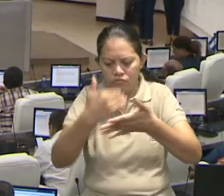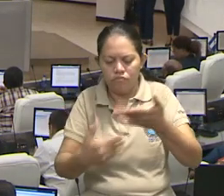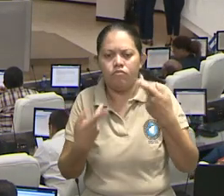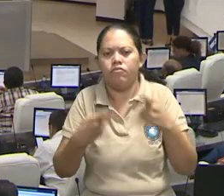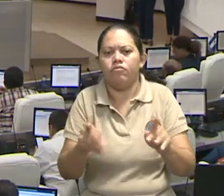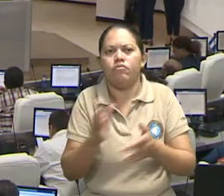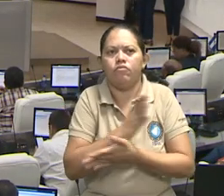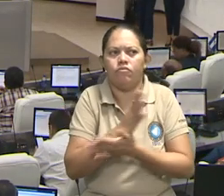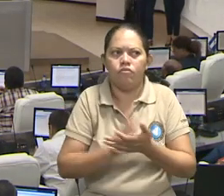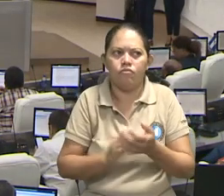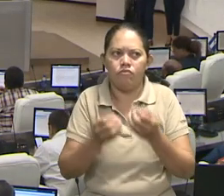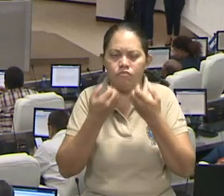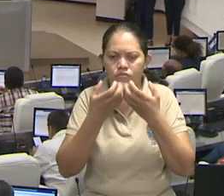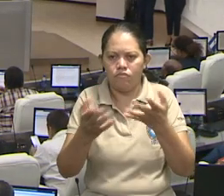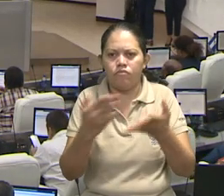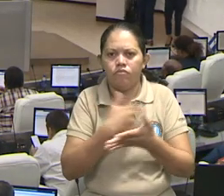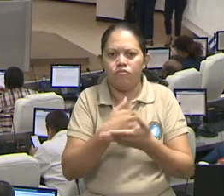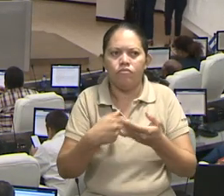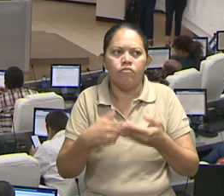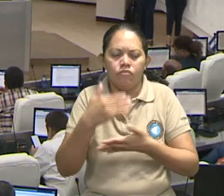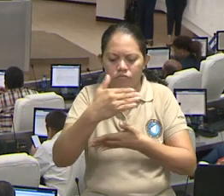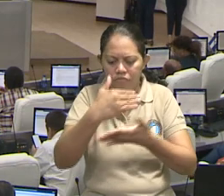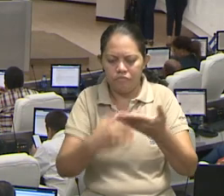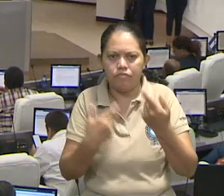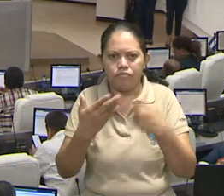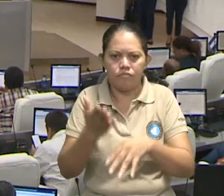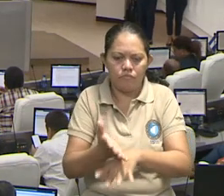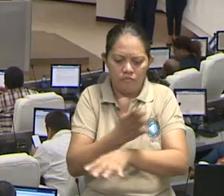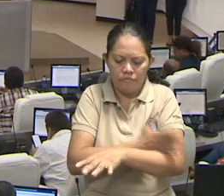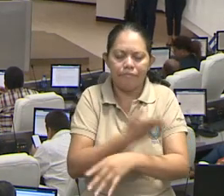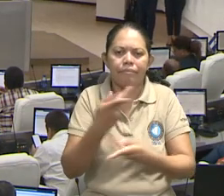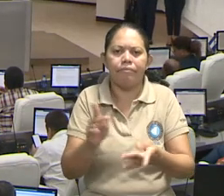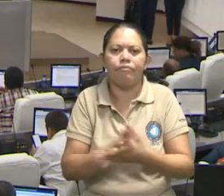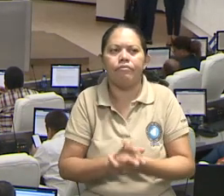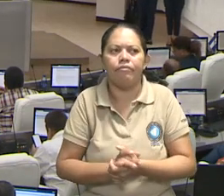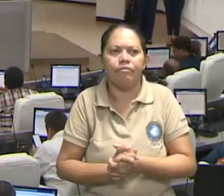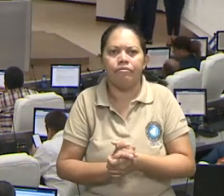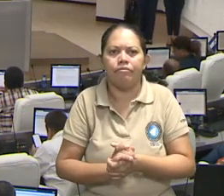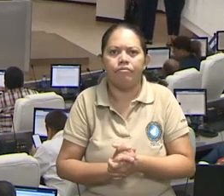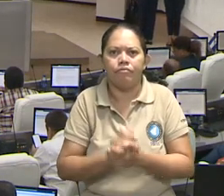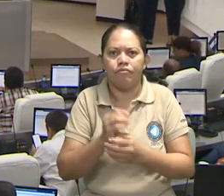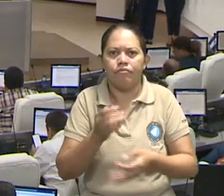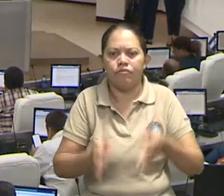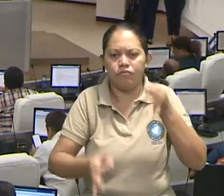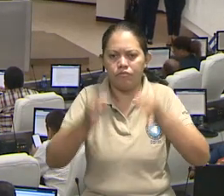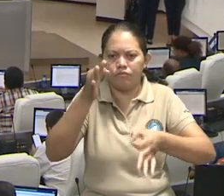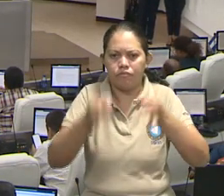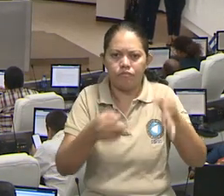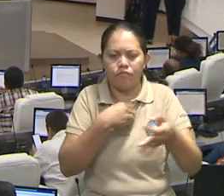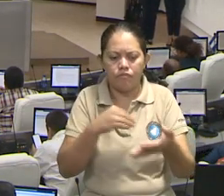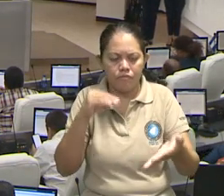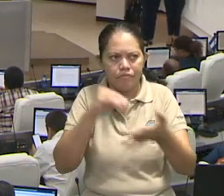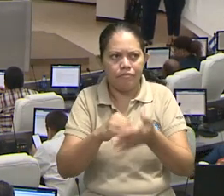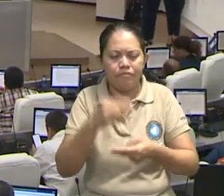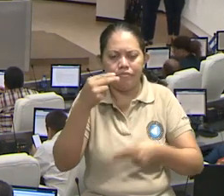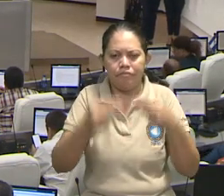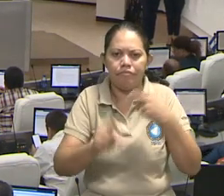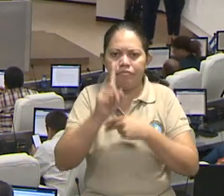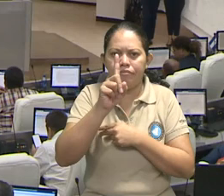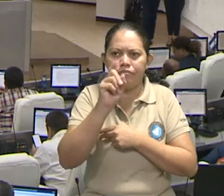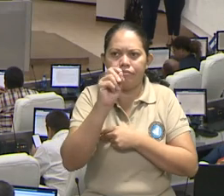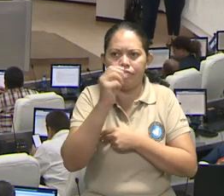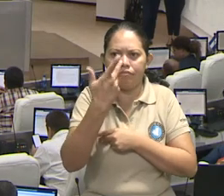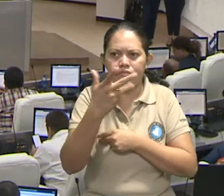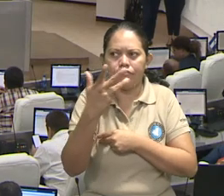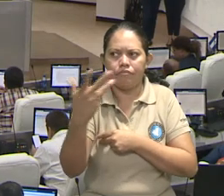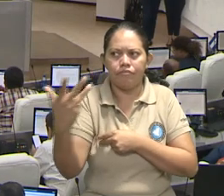dictamen. Informe de la comisión. Antecedentes. Marco jurídico. El decreto ley número